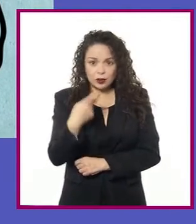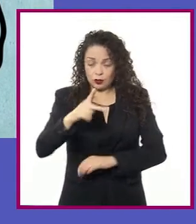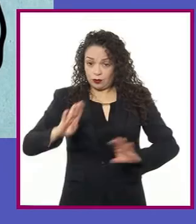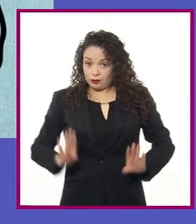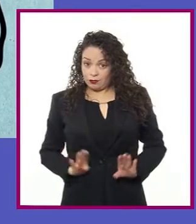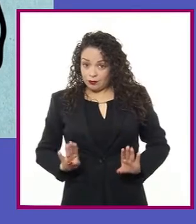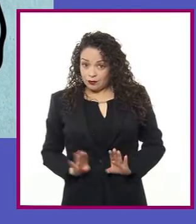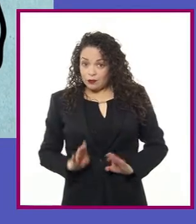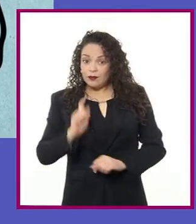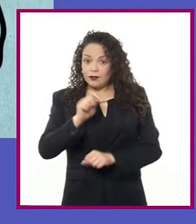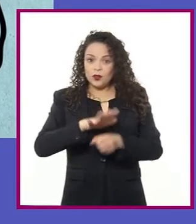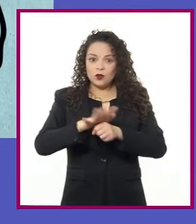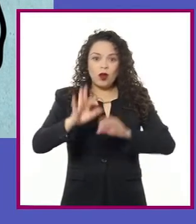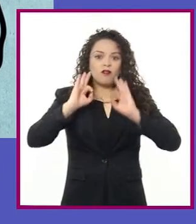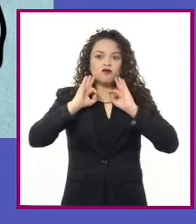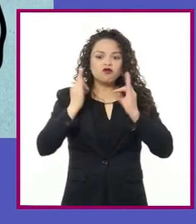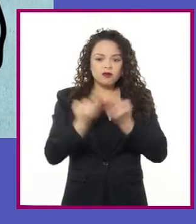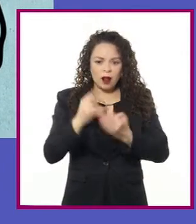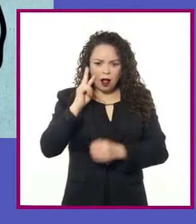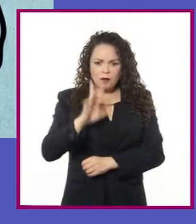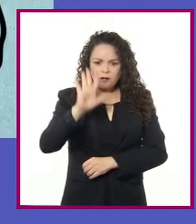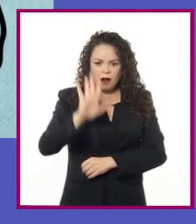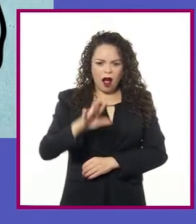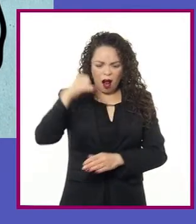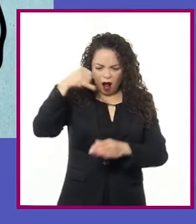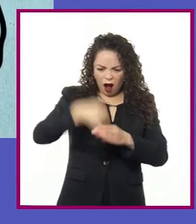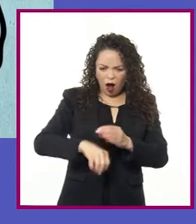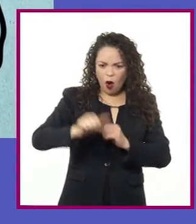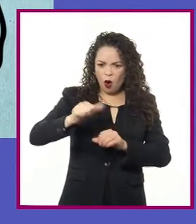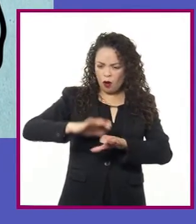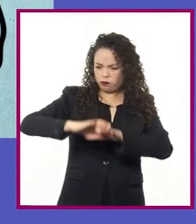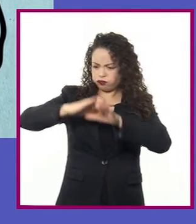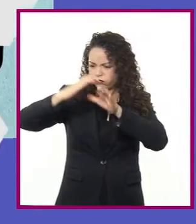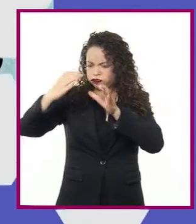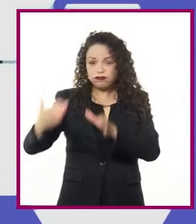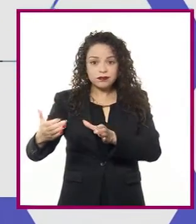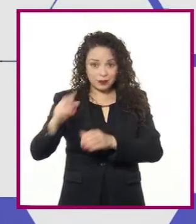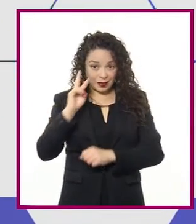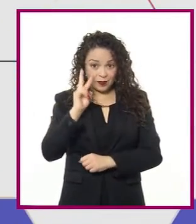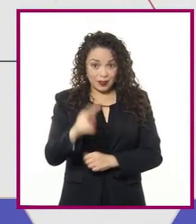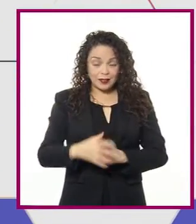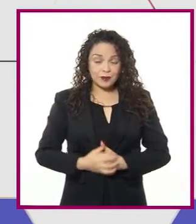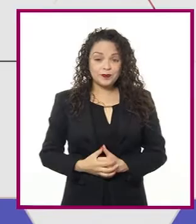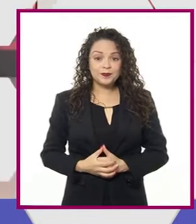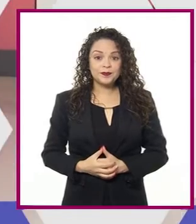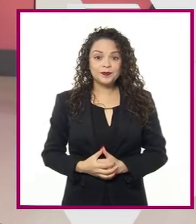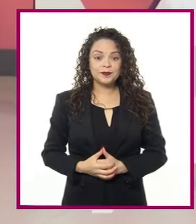características tienen las formas que caen y las que se levantan?